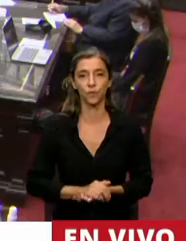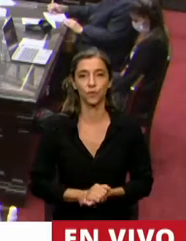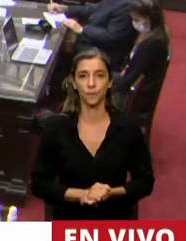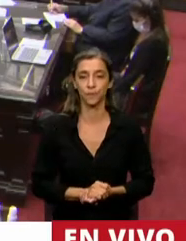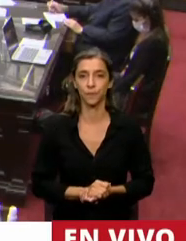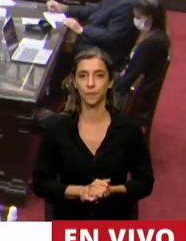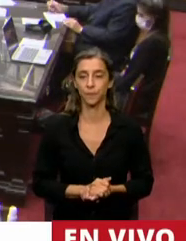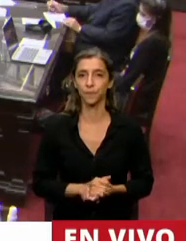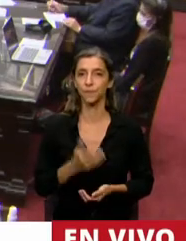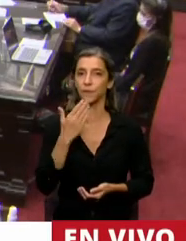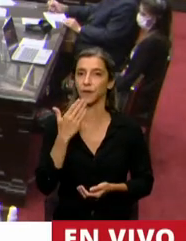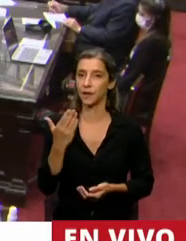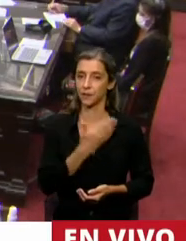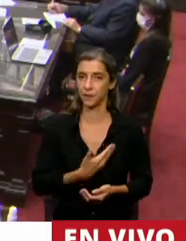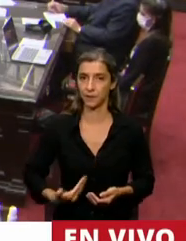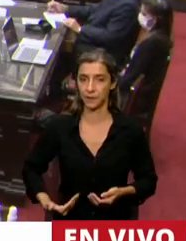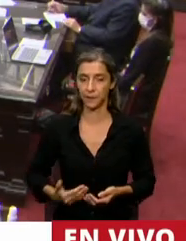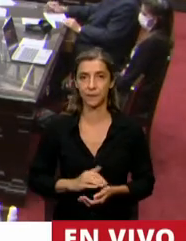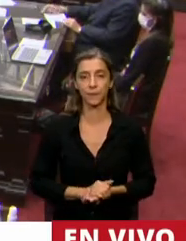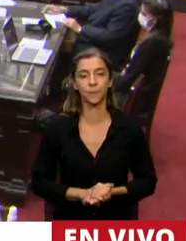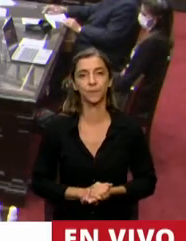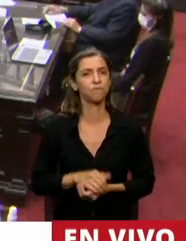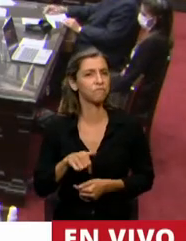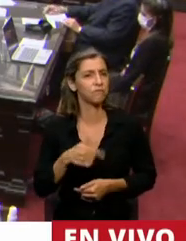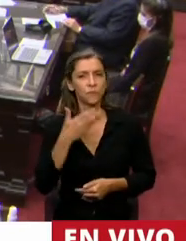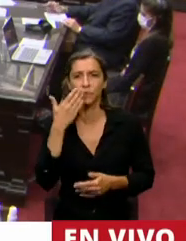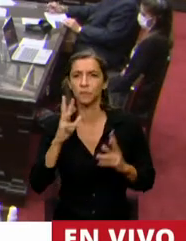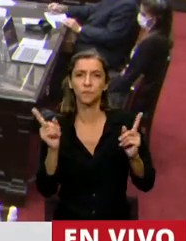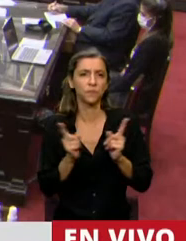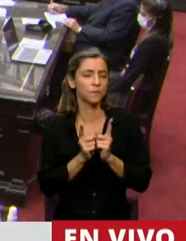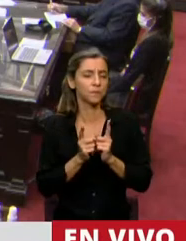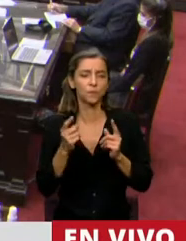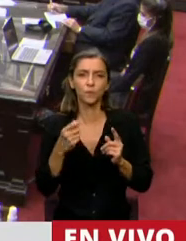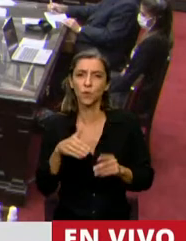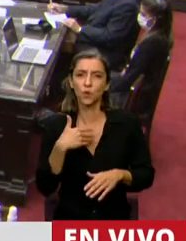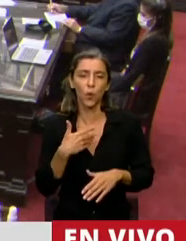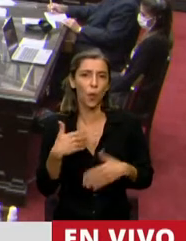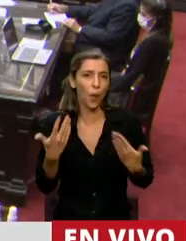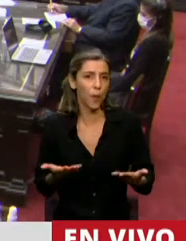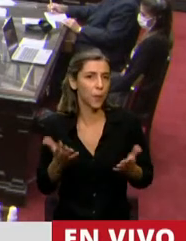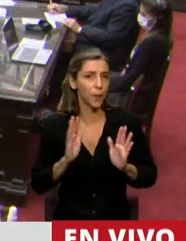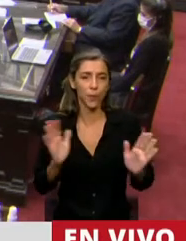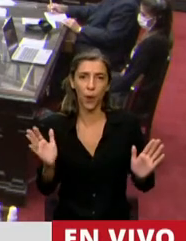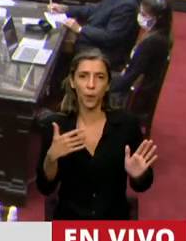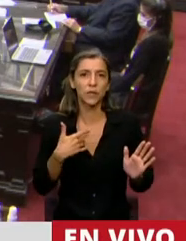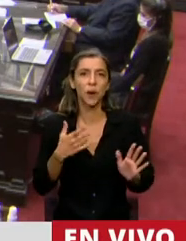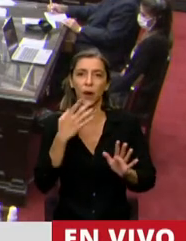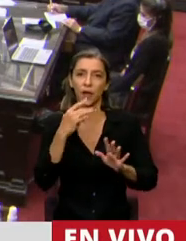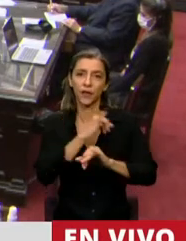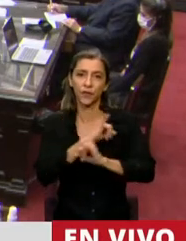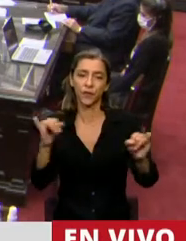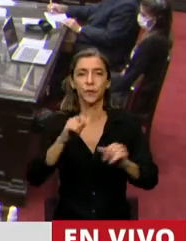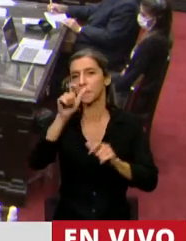Gracias, señora presidenta. Voy a ser muy breve. Muy breve, voy a aprovechar específicamente el mensaje para dirigirlo a quienes quiero